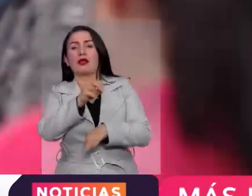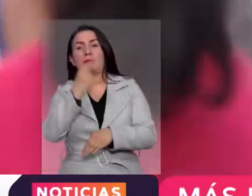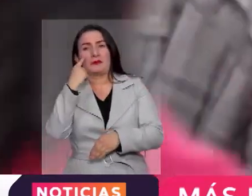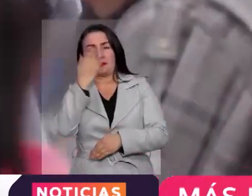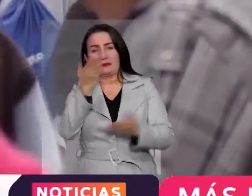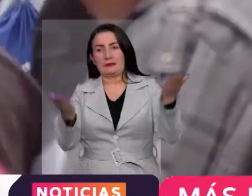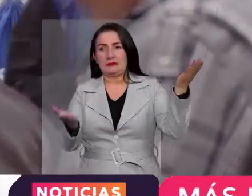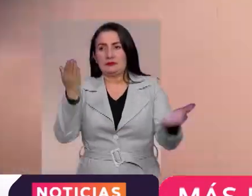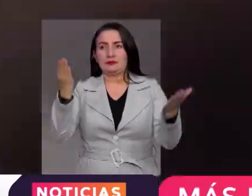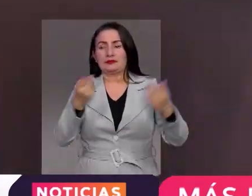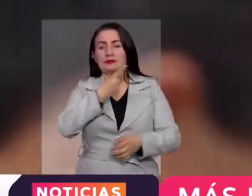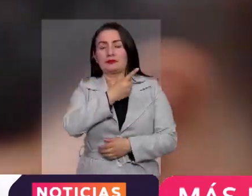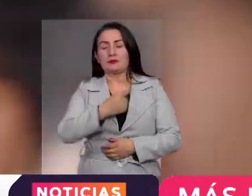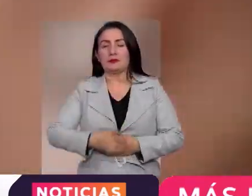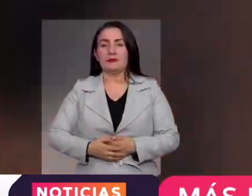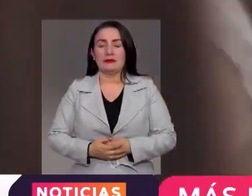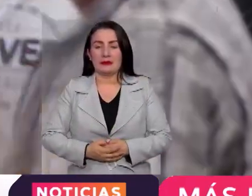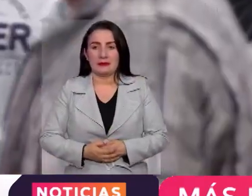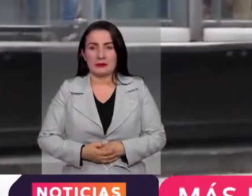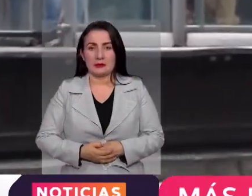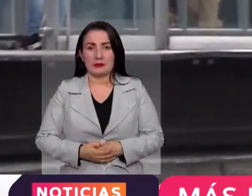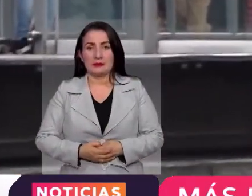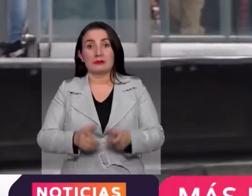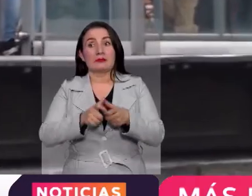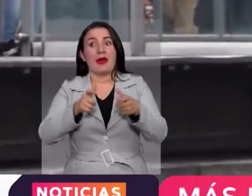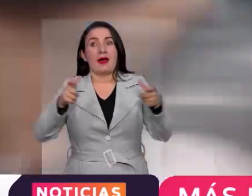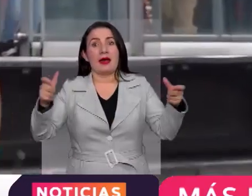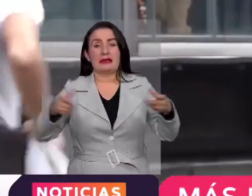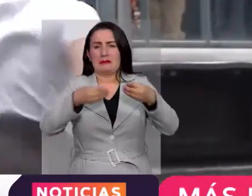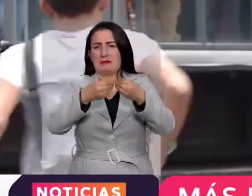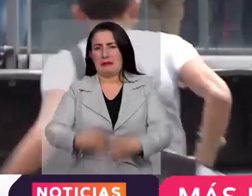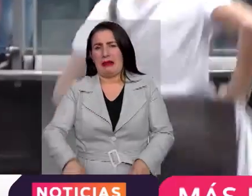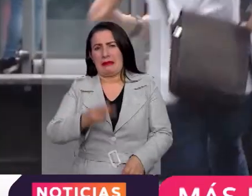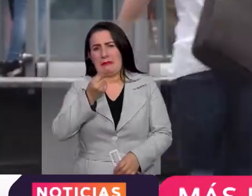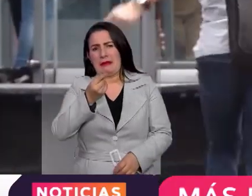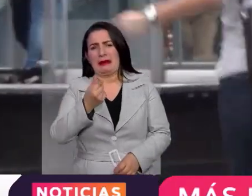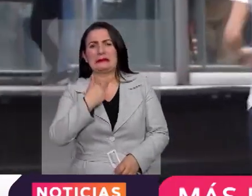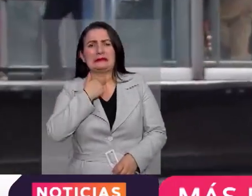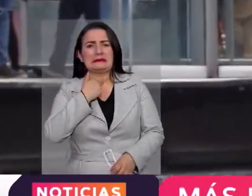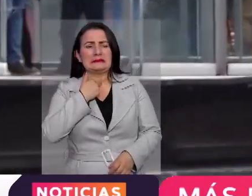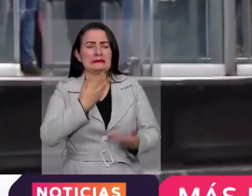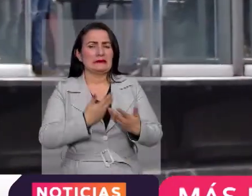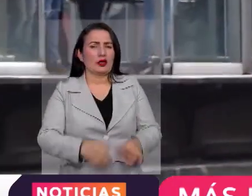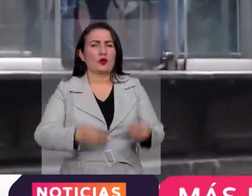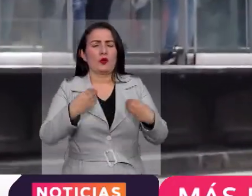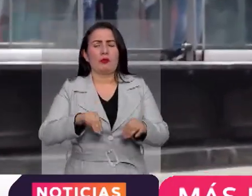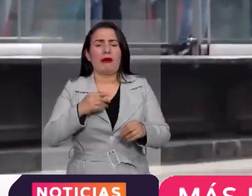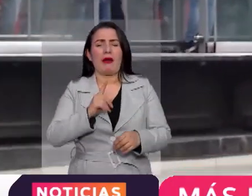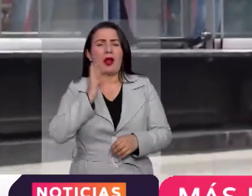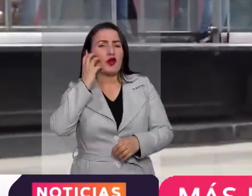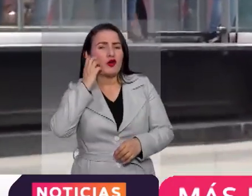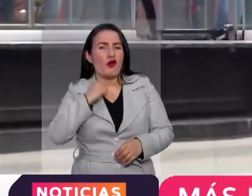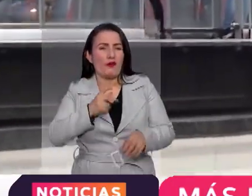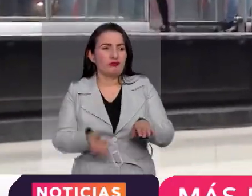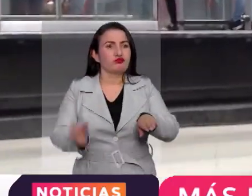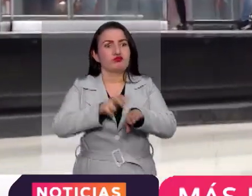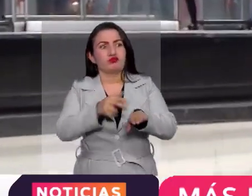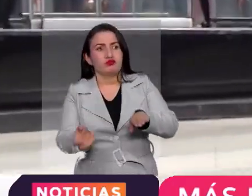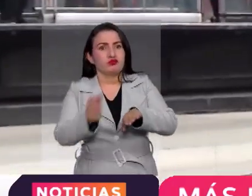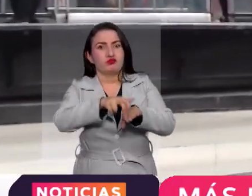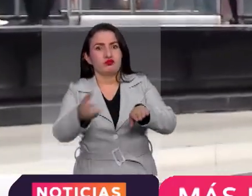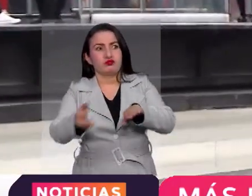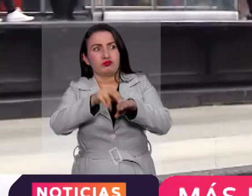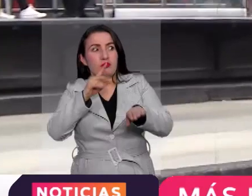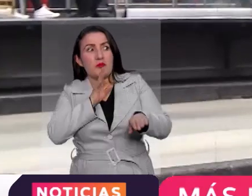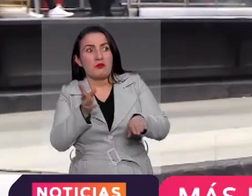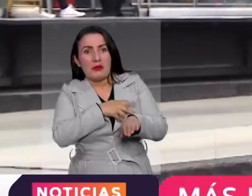ciento registrado en el segundo semestre de 2022 las pérdidas generadas por esta causa suman cerca de 223 mil millones de